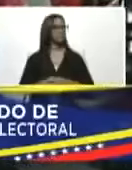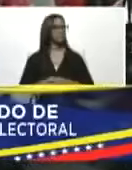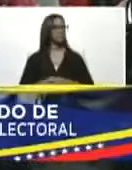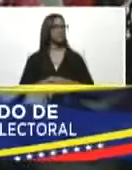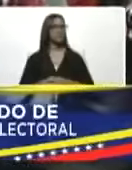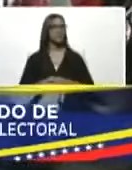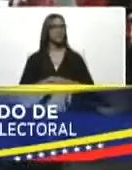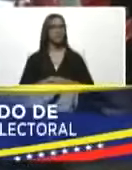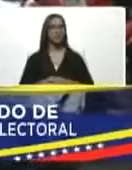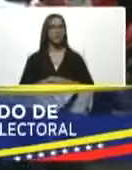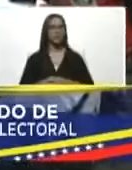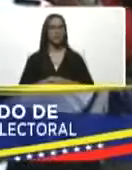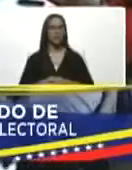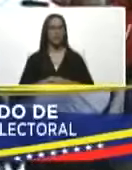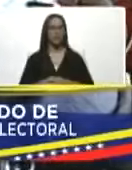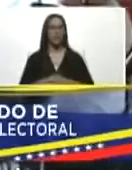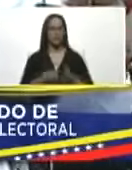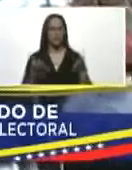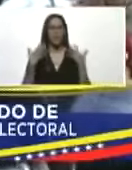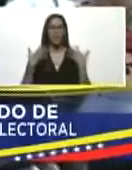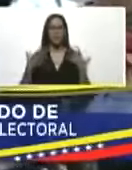Está refrescando un poco, ¿verdad?